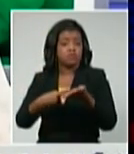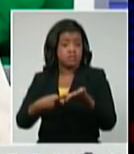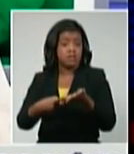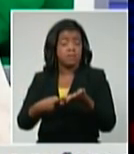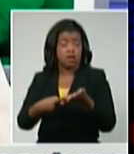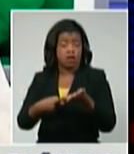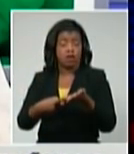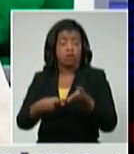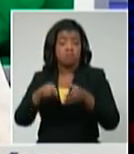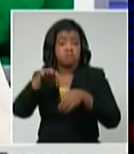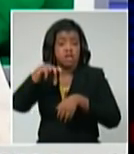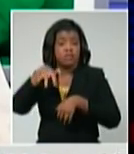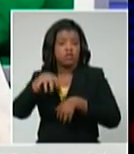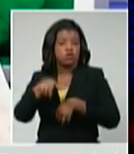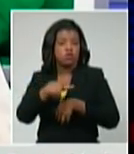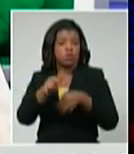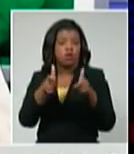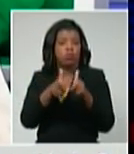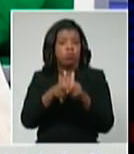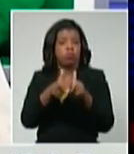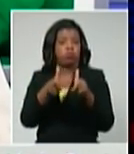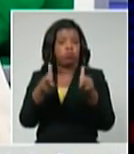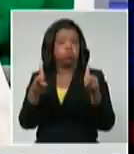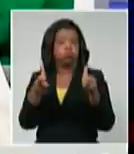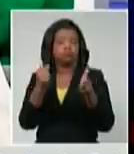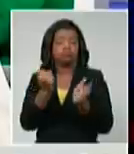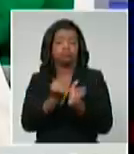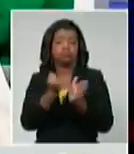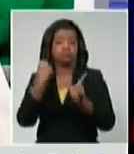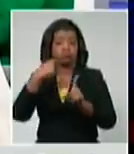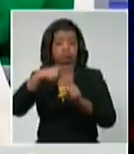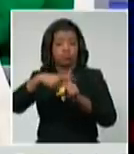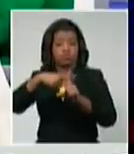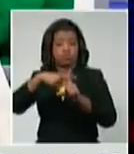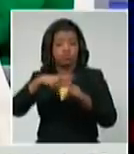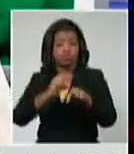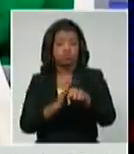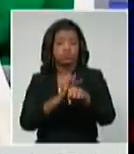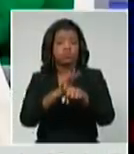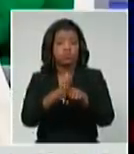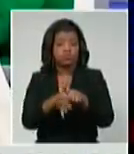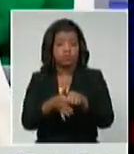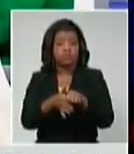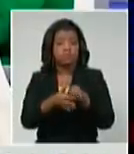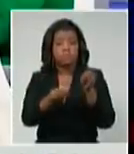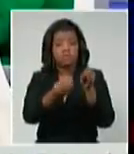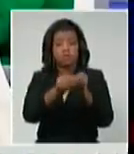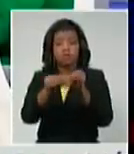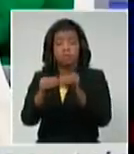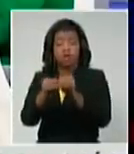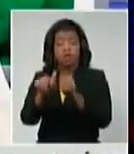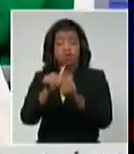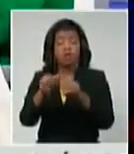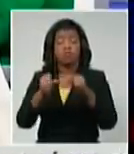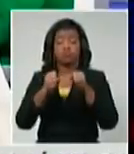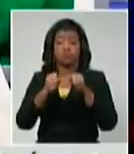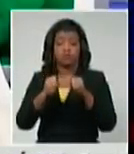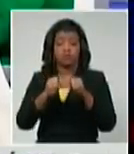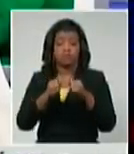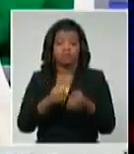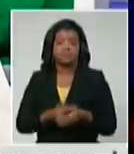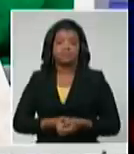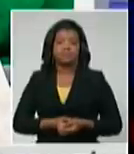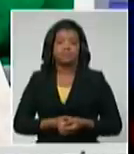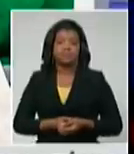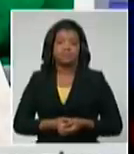tenido un número de casos confirmados y una transmisión de importancia. Y de esos 24,